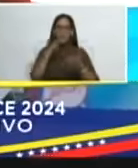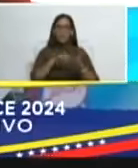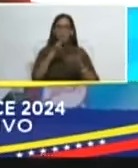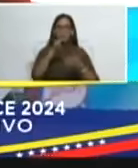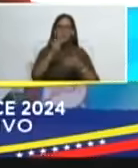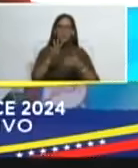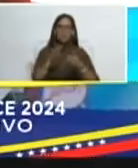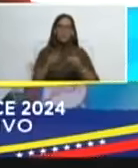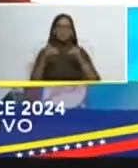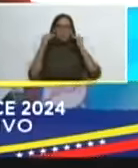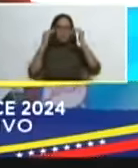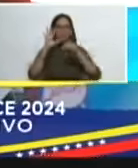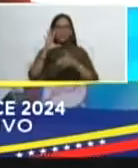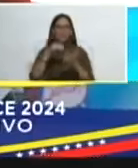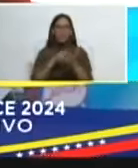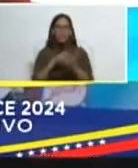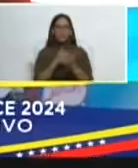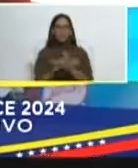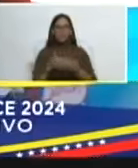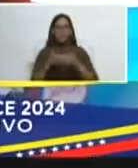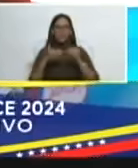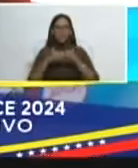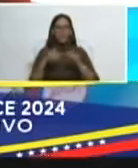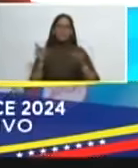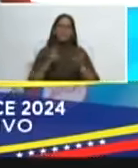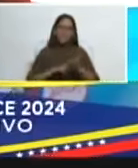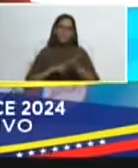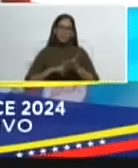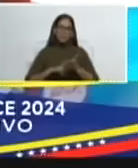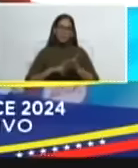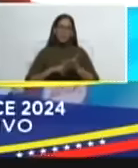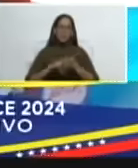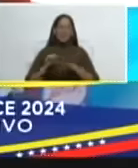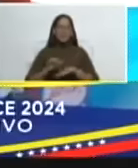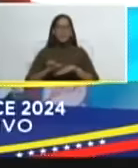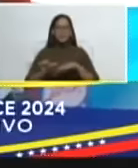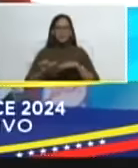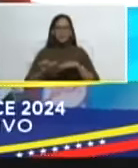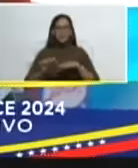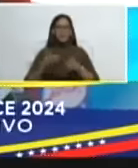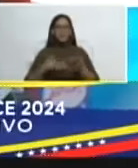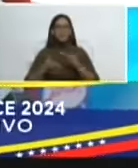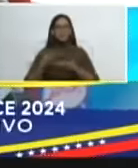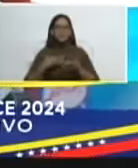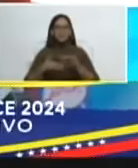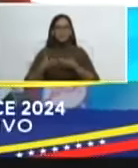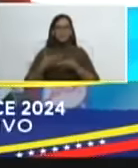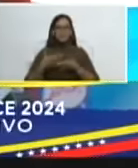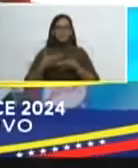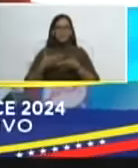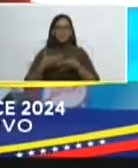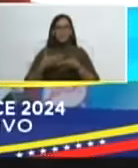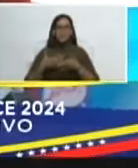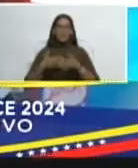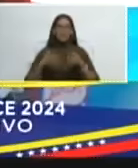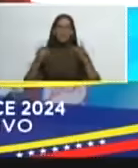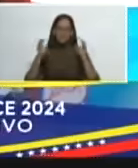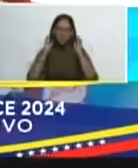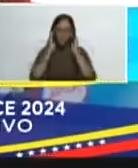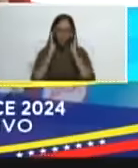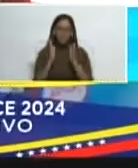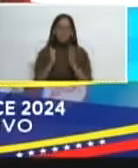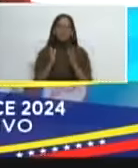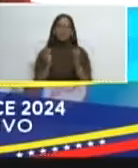los 5.000 millones de dólares. Repito, operaciones en el mercado cambiario conforme a que